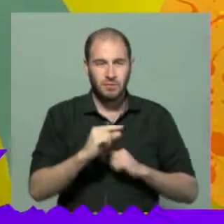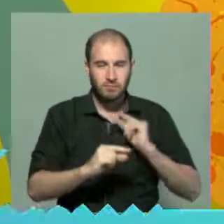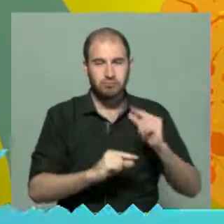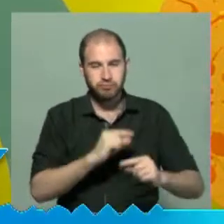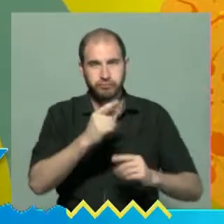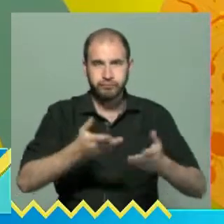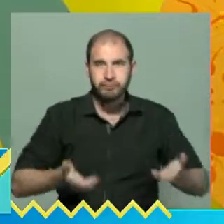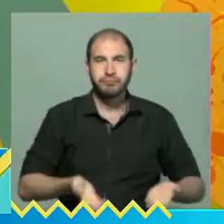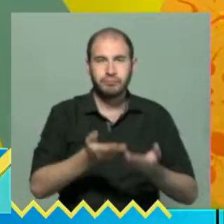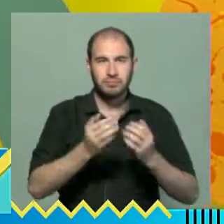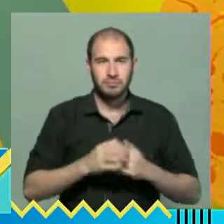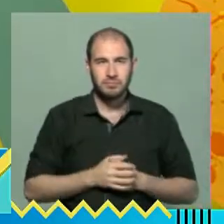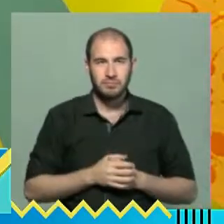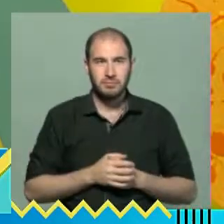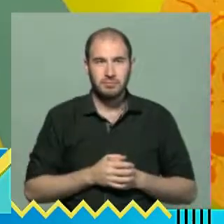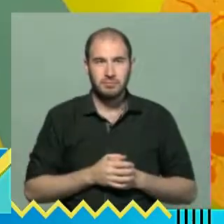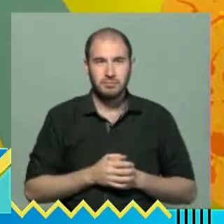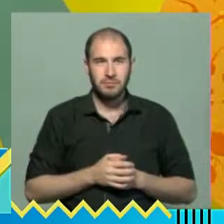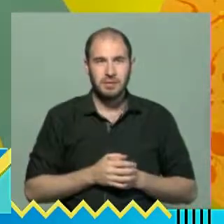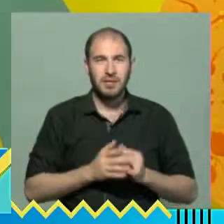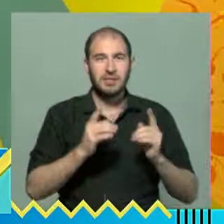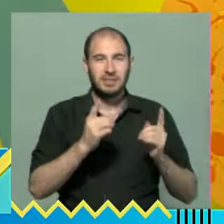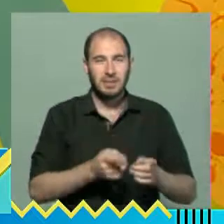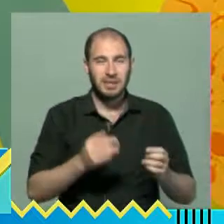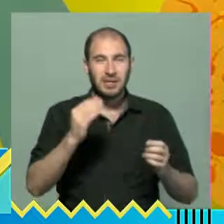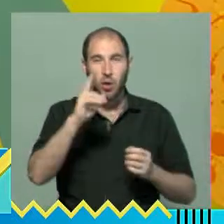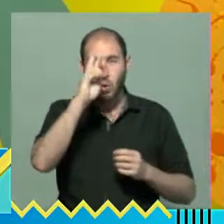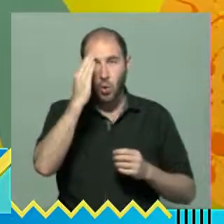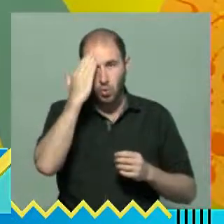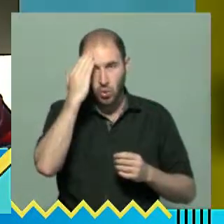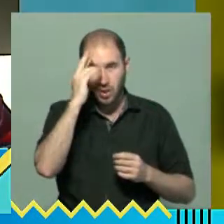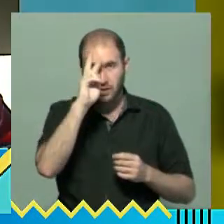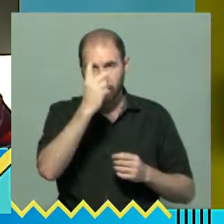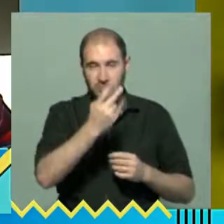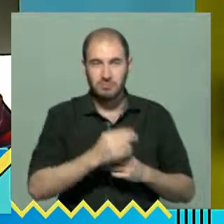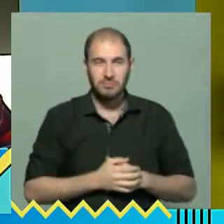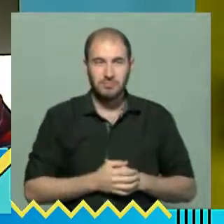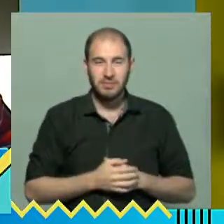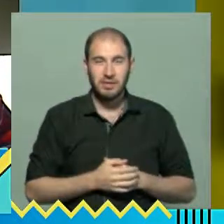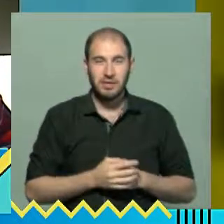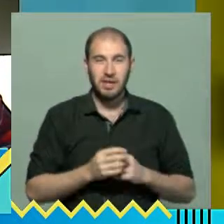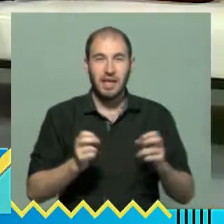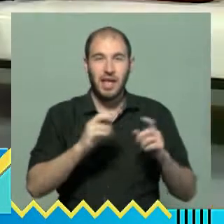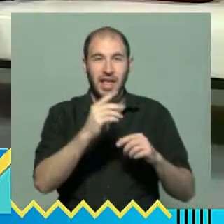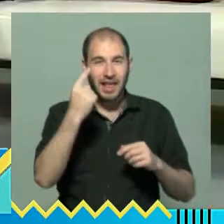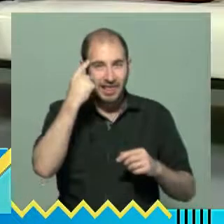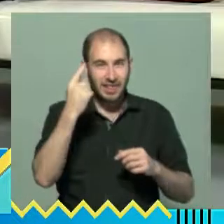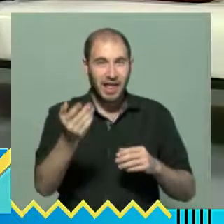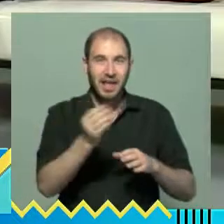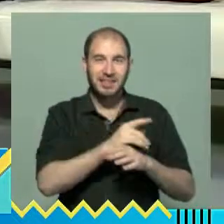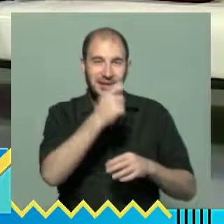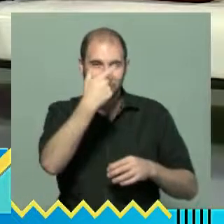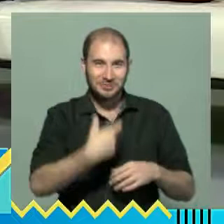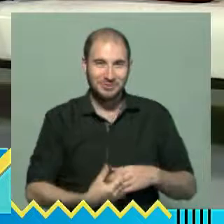vez más empuje? Pero también responde un cambio cultural y un cambio en la concepción que tenemos del ser